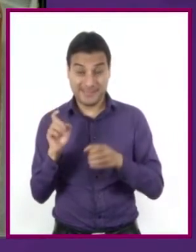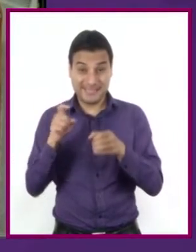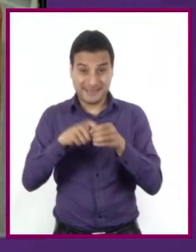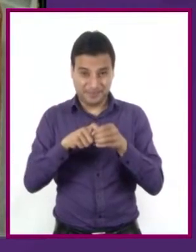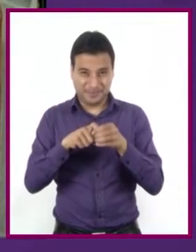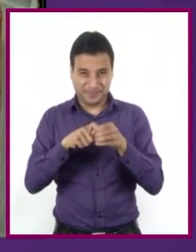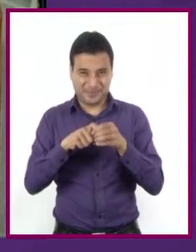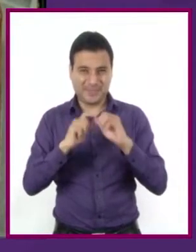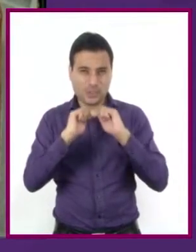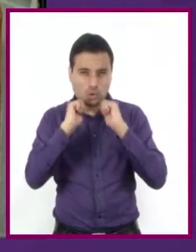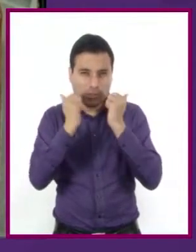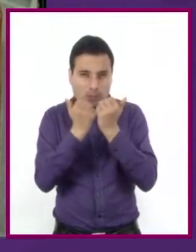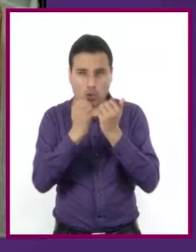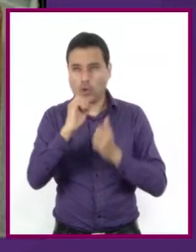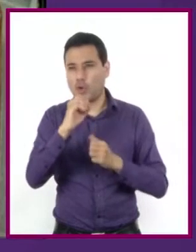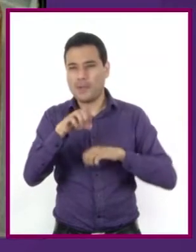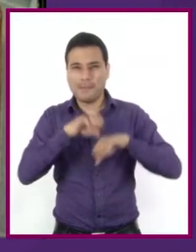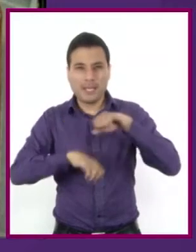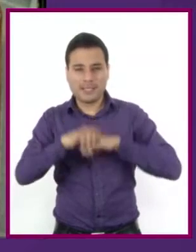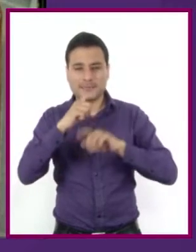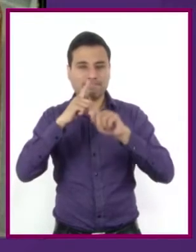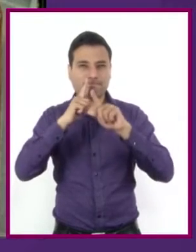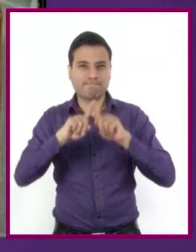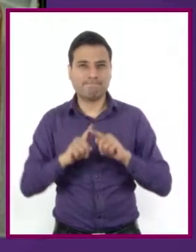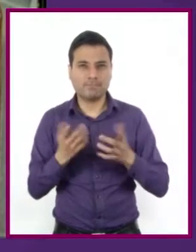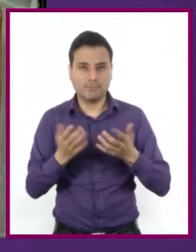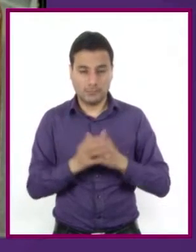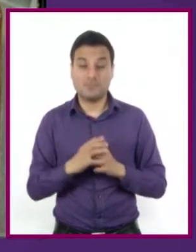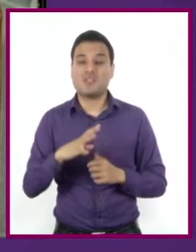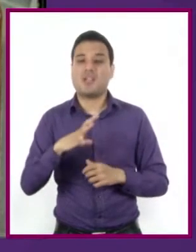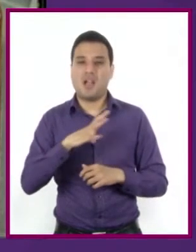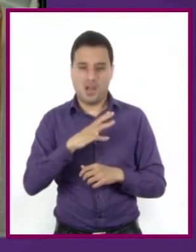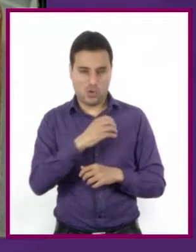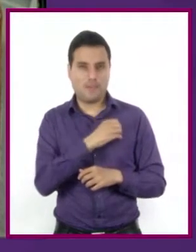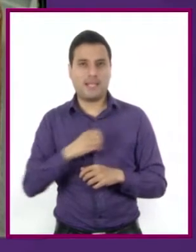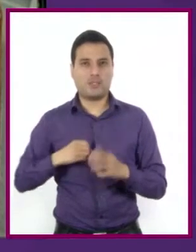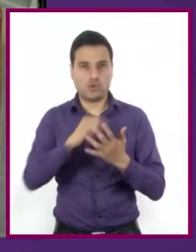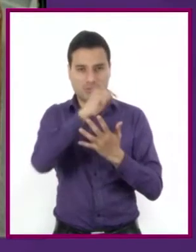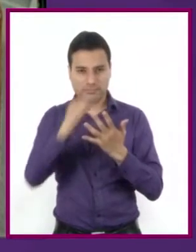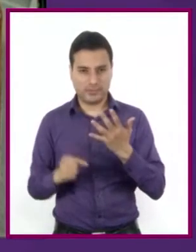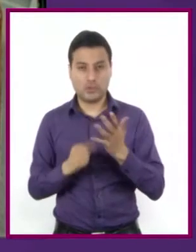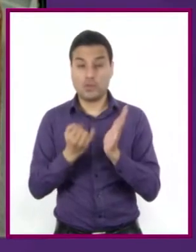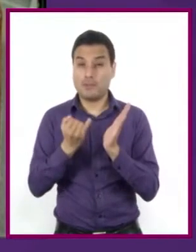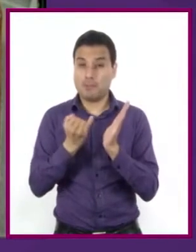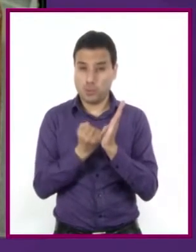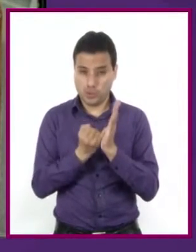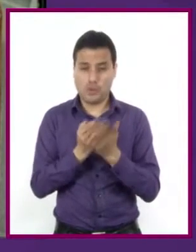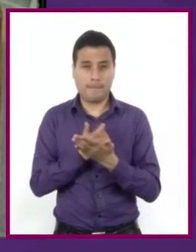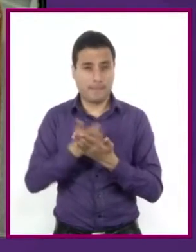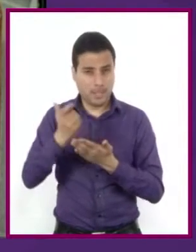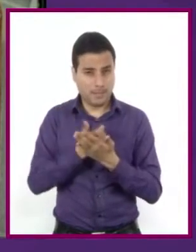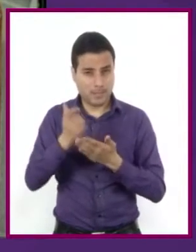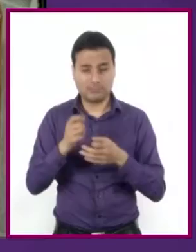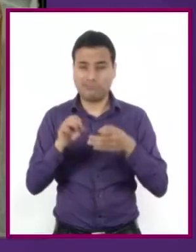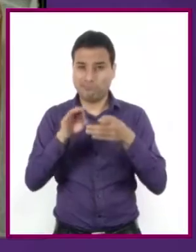la que fuera, tenían obligaciones de pagar cuotas,